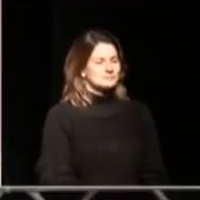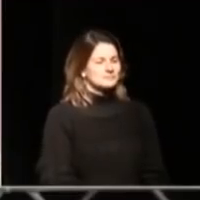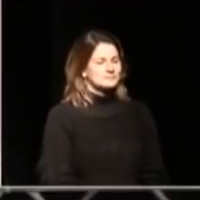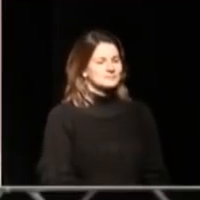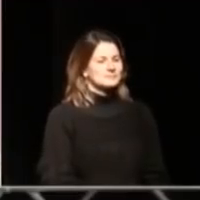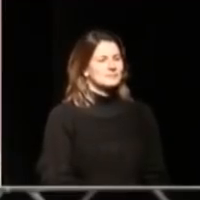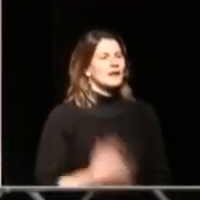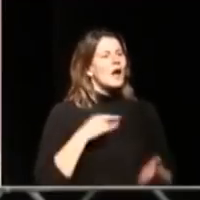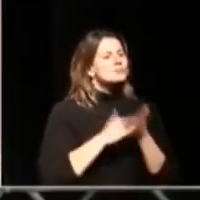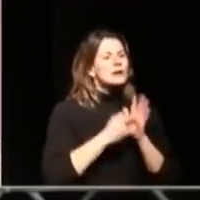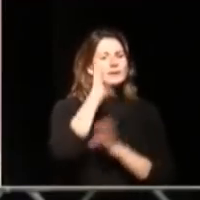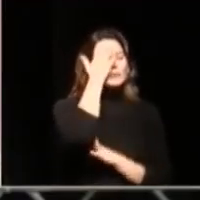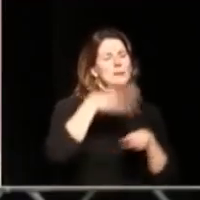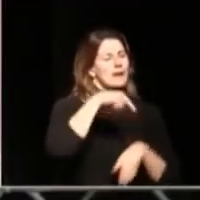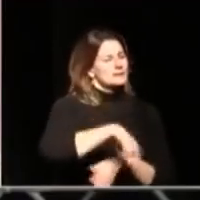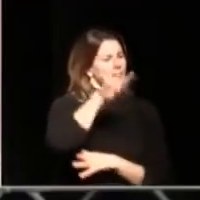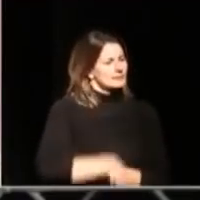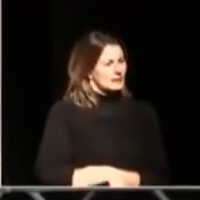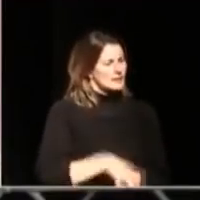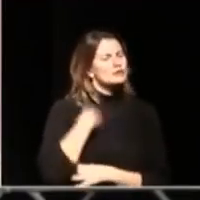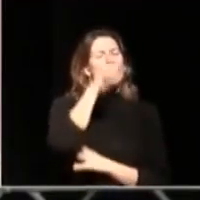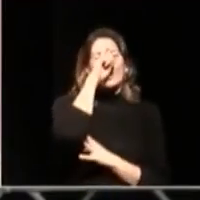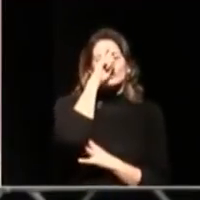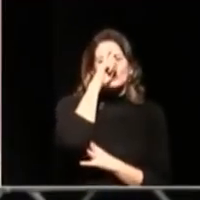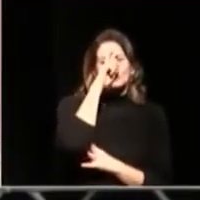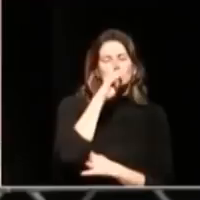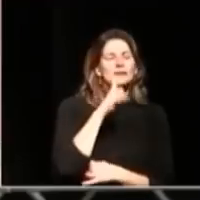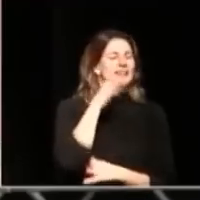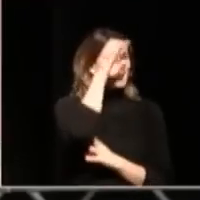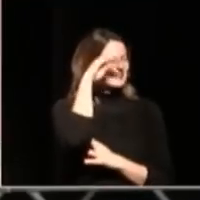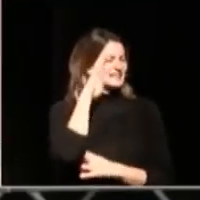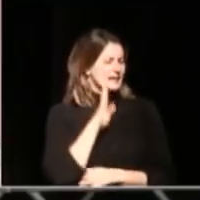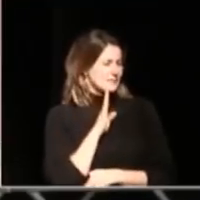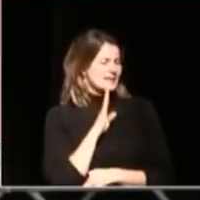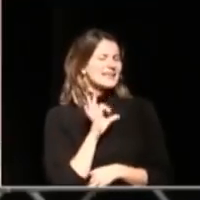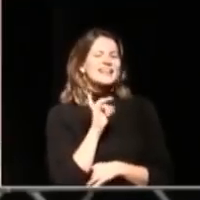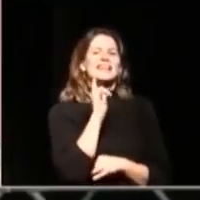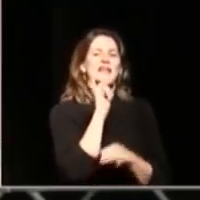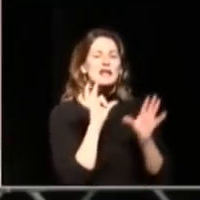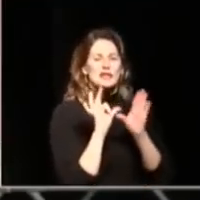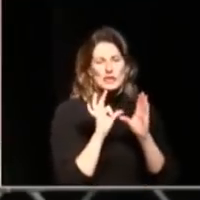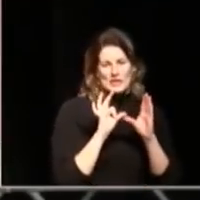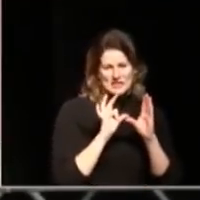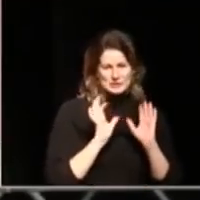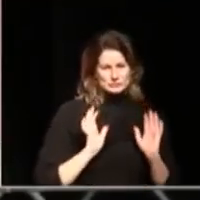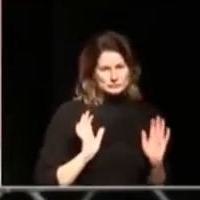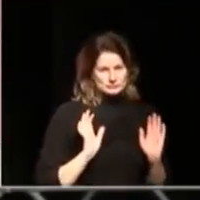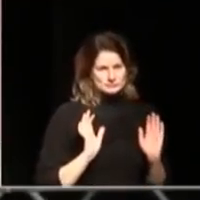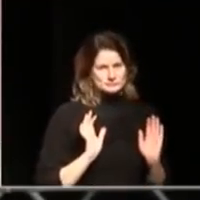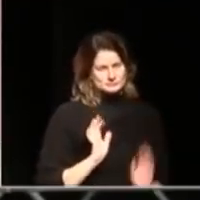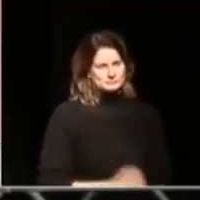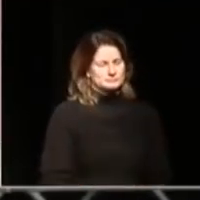El proyecto de la monarquía para Cataluña se llama Inés Arrimadas y Ciudadanos.